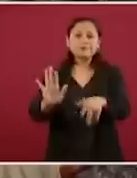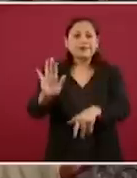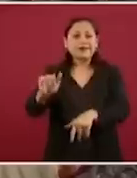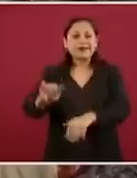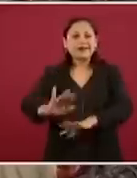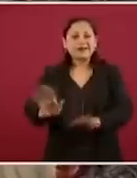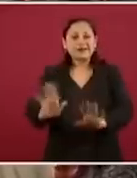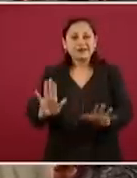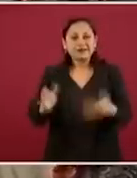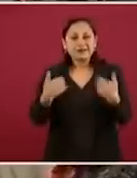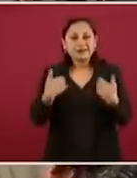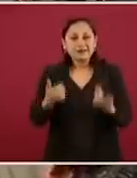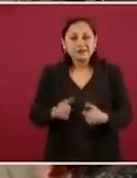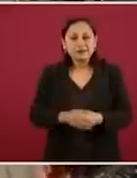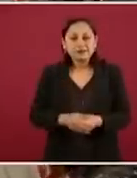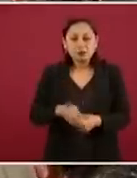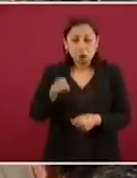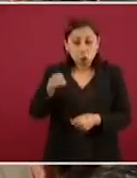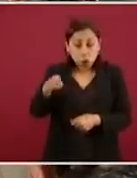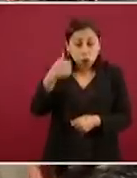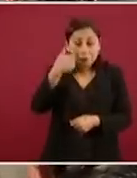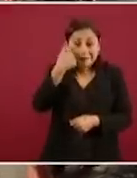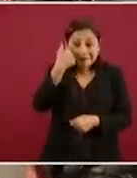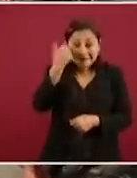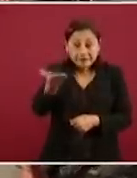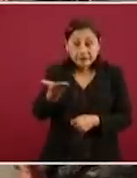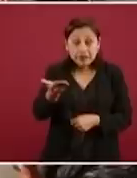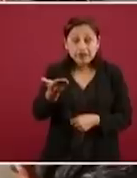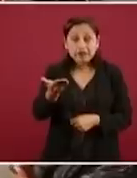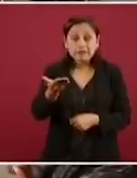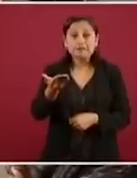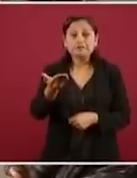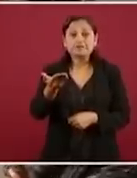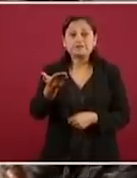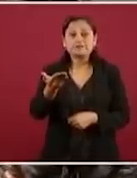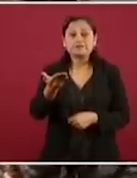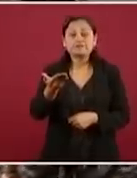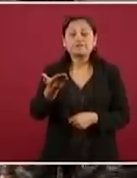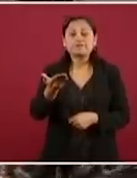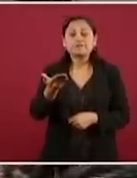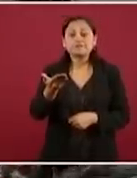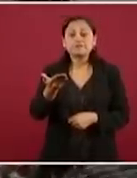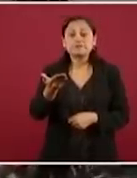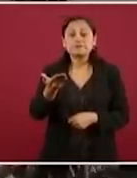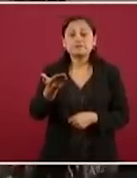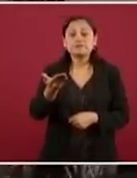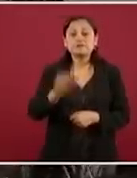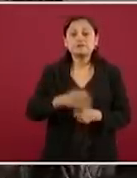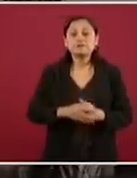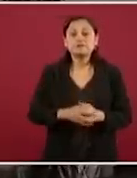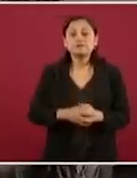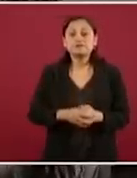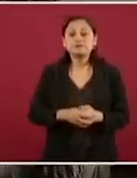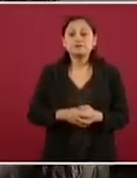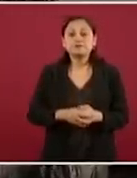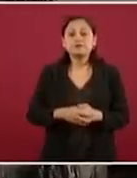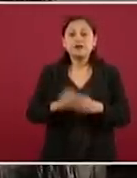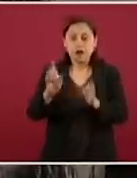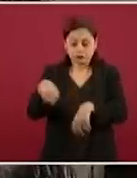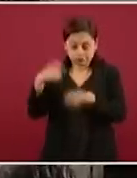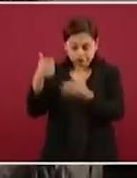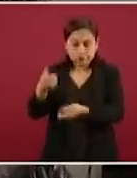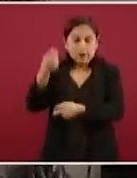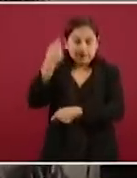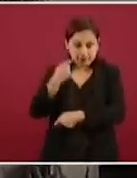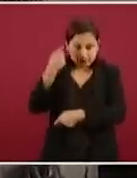ya, lo que ustedes quieren es que se les dé su pensión.